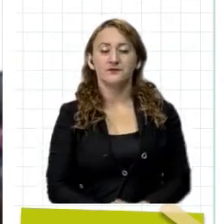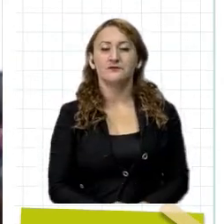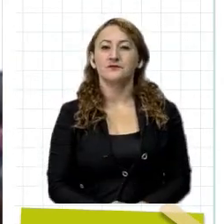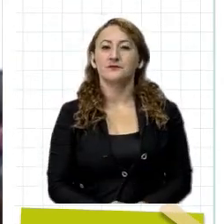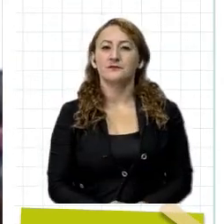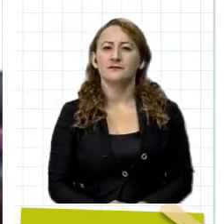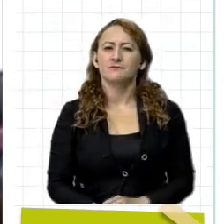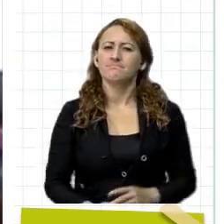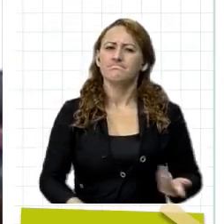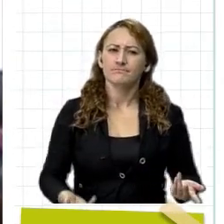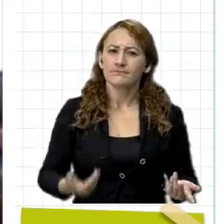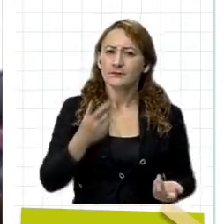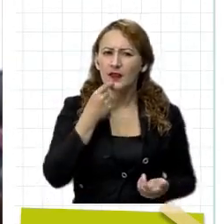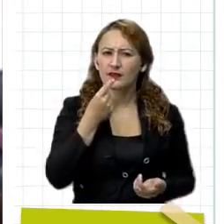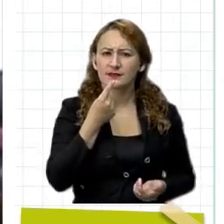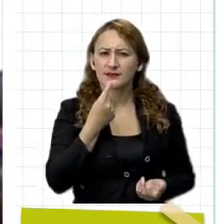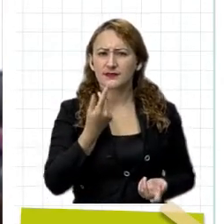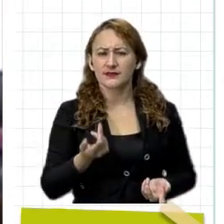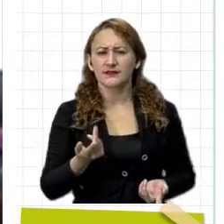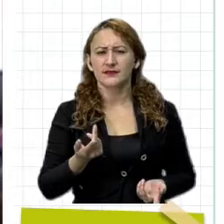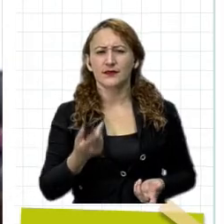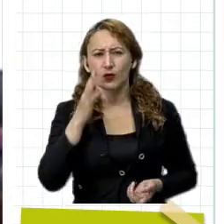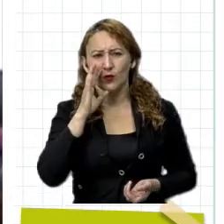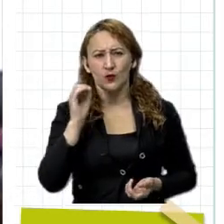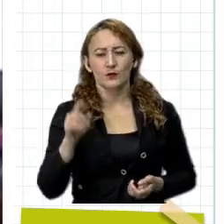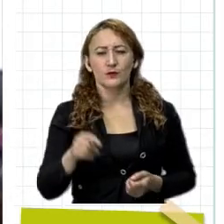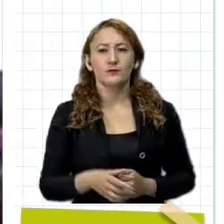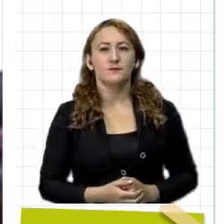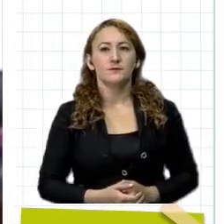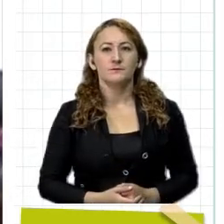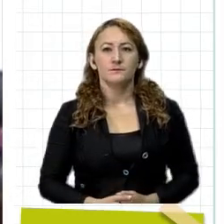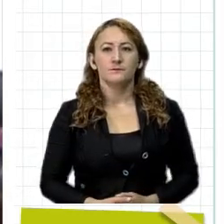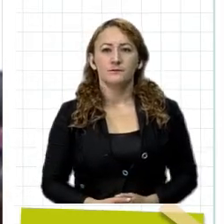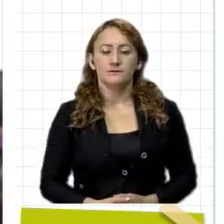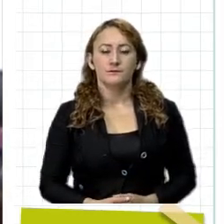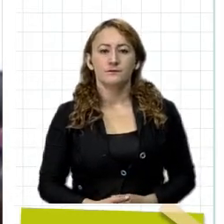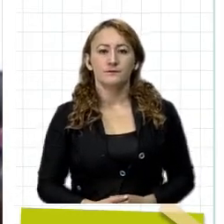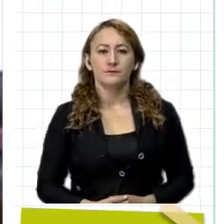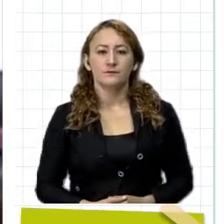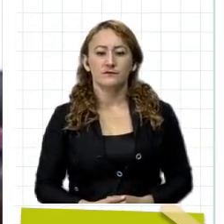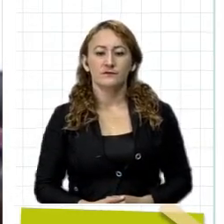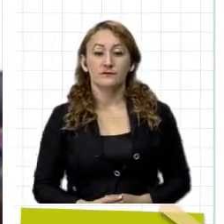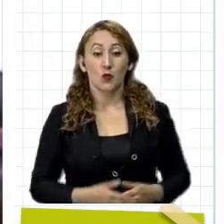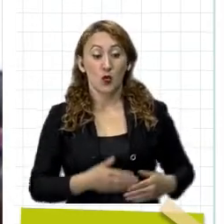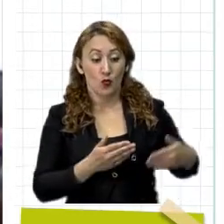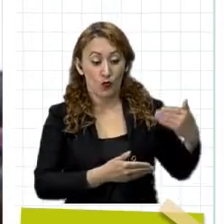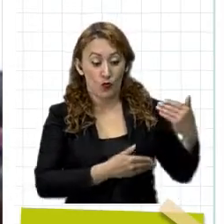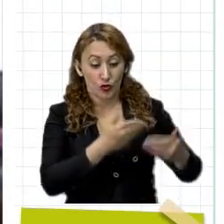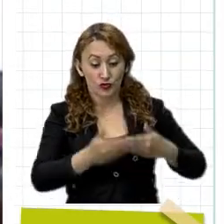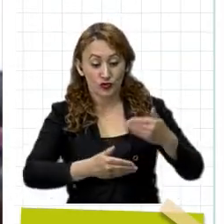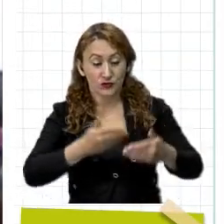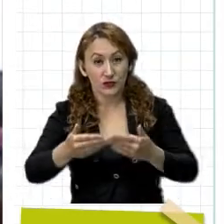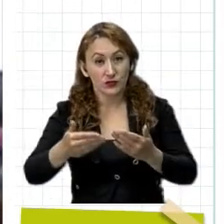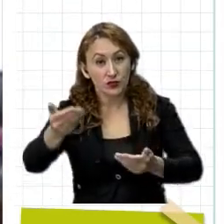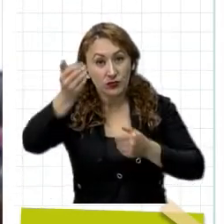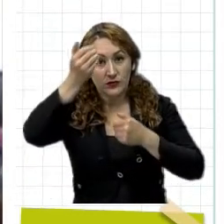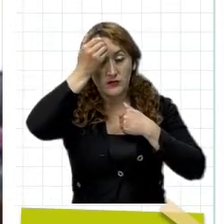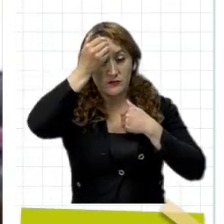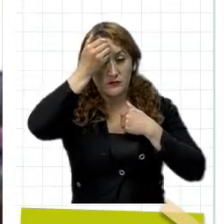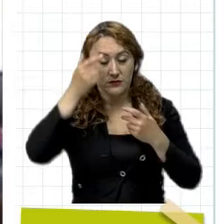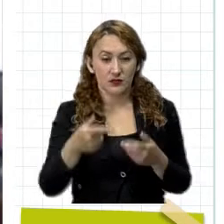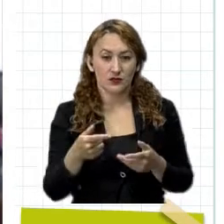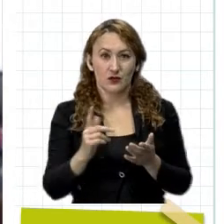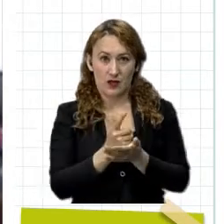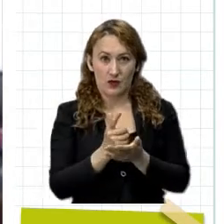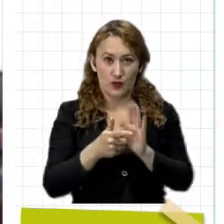Entonces, ¿qué nos dice el maestro Manuel Zapata? El proceso de concientización racial, aquí muestro el libro,